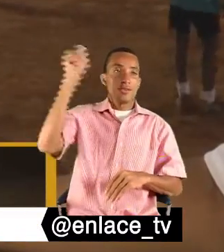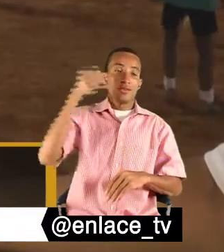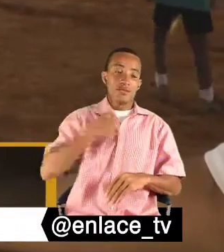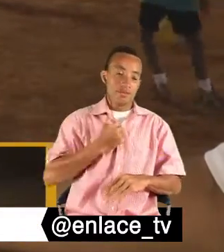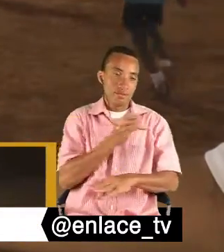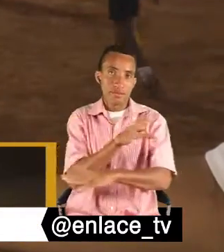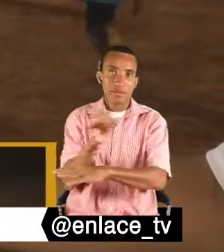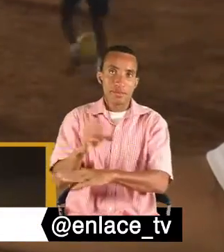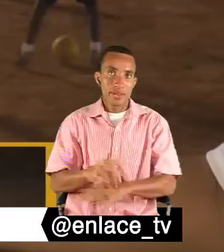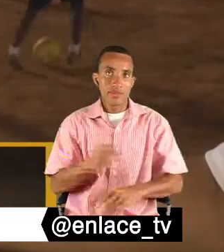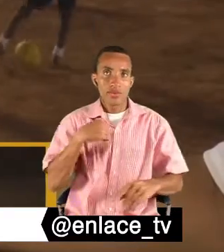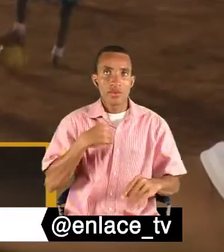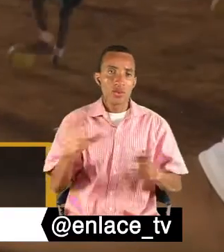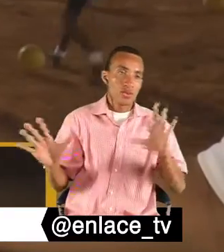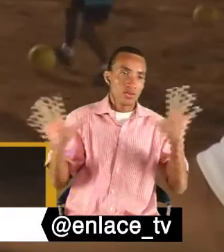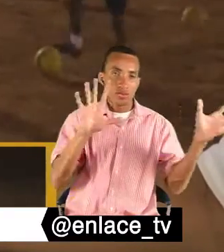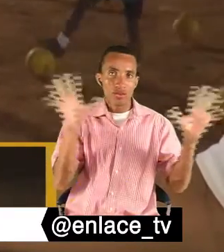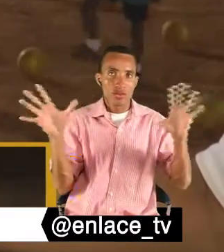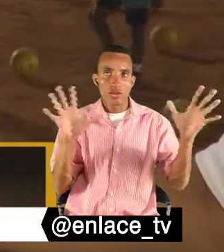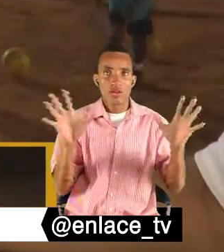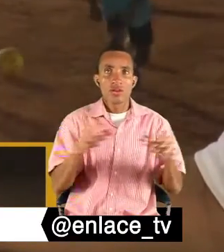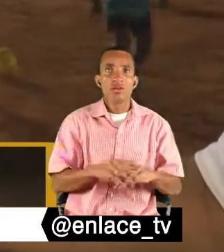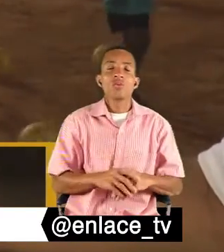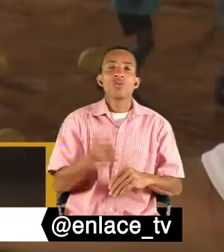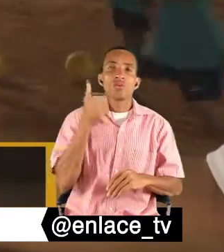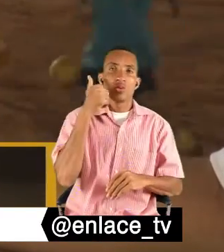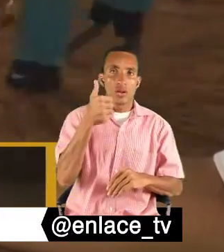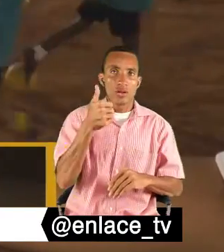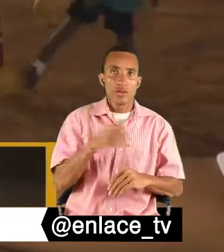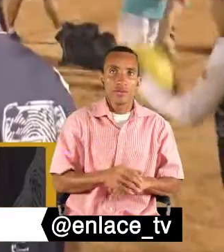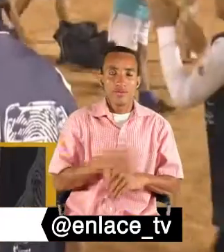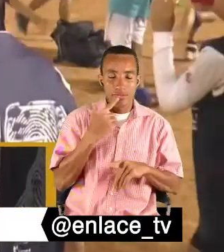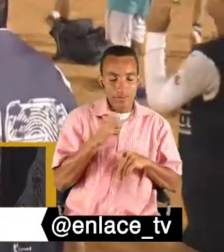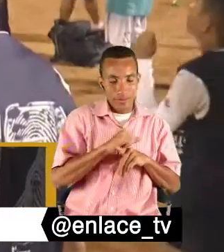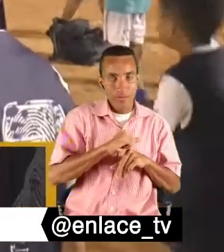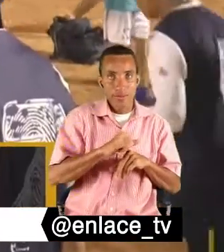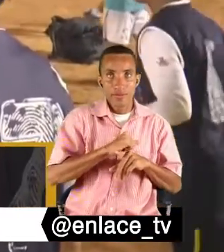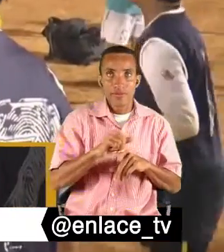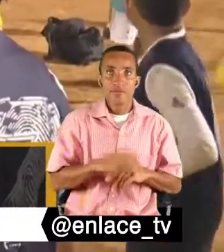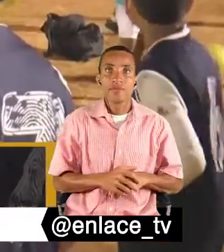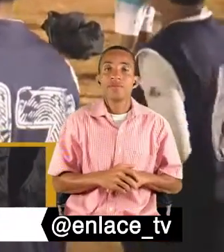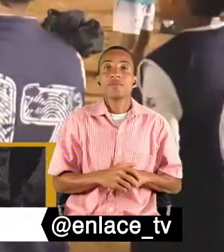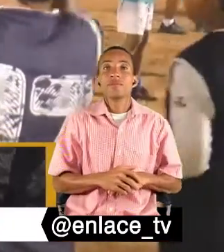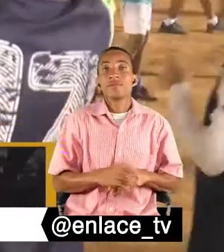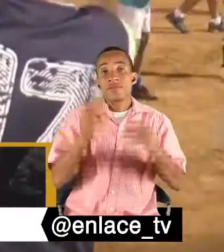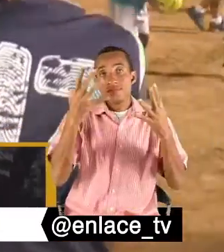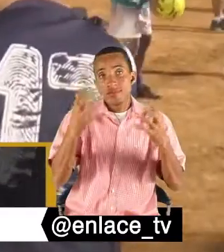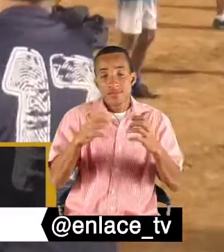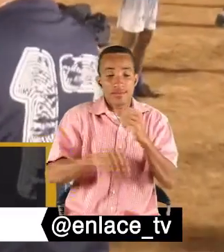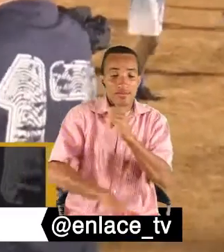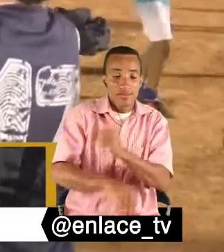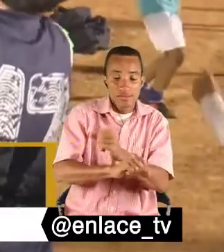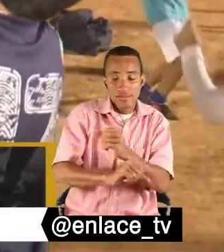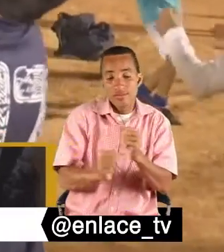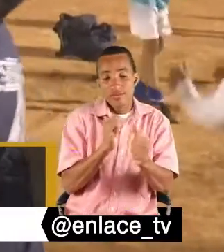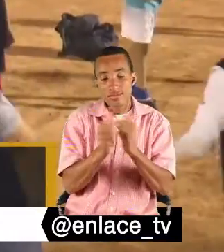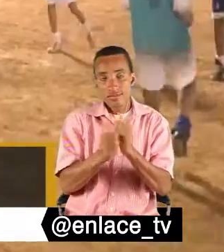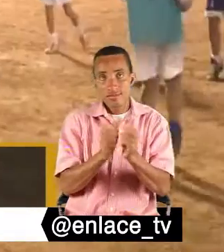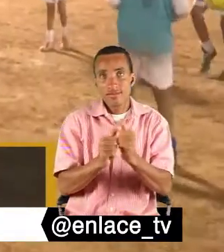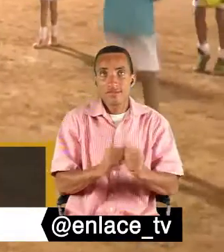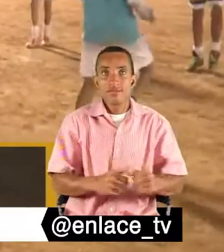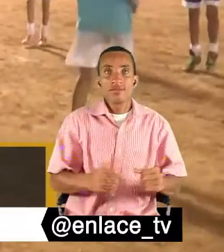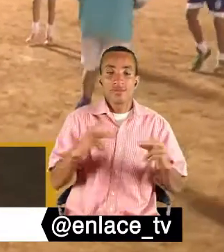Y he podido tapar bien por mis entrenamientos. A través del deporte, estos futuros profesionales ostentan un estilo